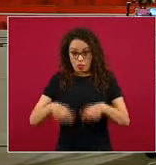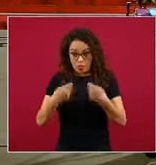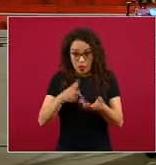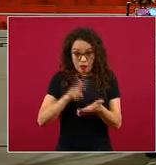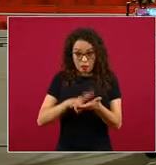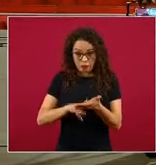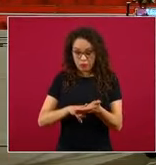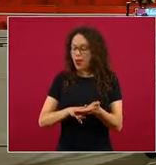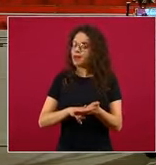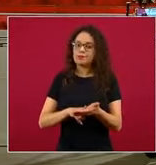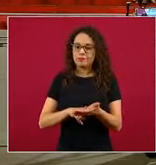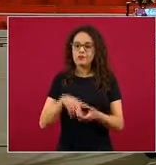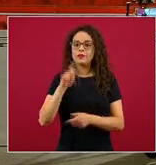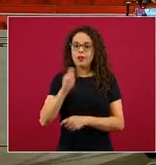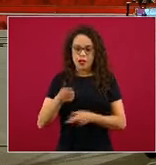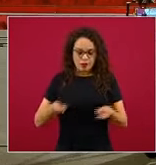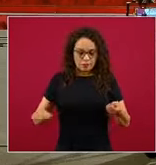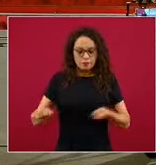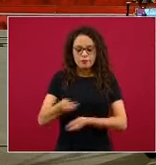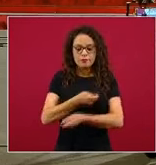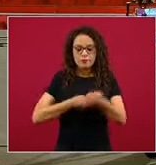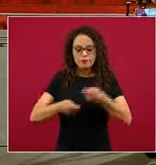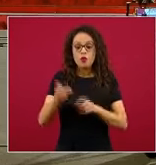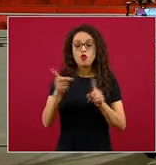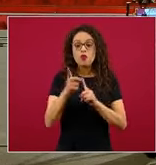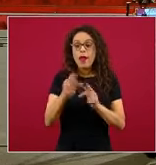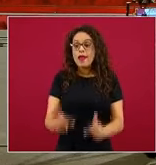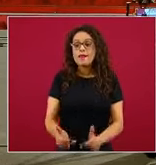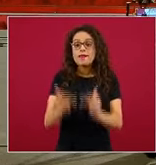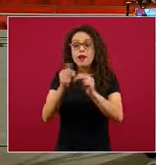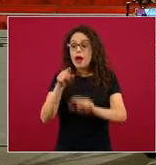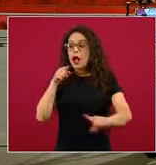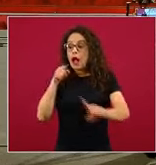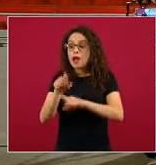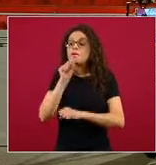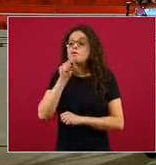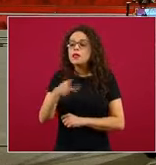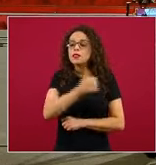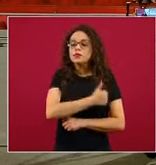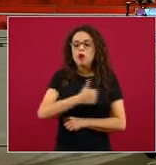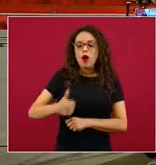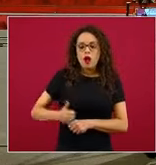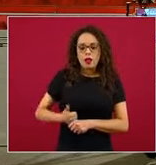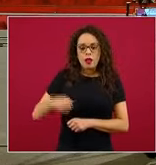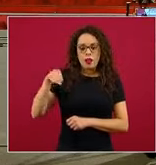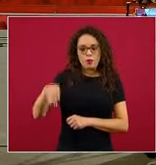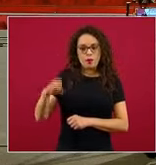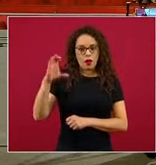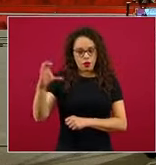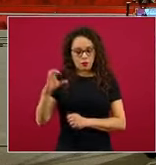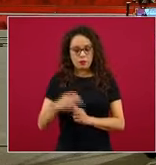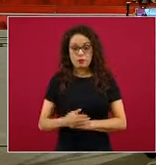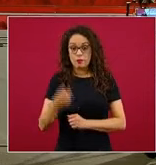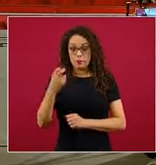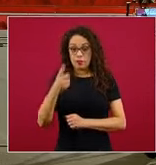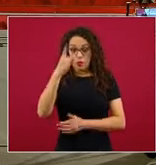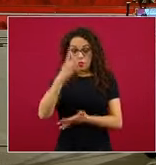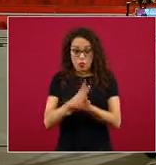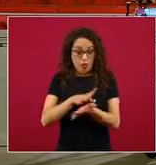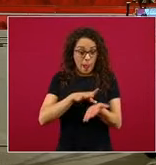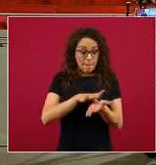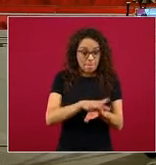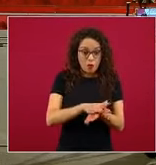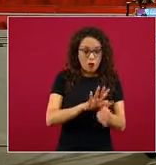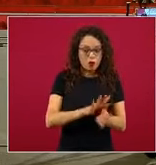tenían que intercambiar en el comercio de la Magdalena Contreras. Así que no fue apoyo nada más en un sentido, sino